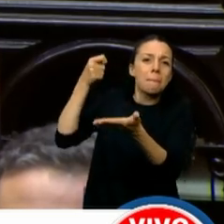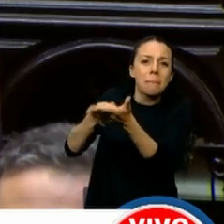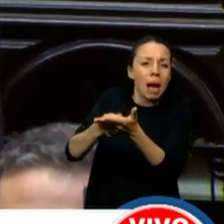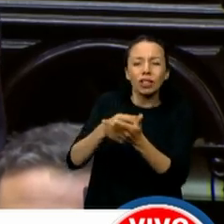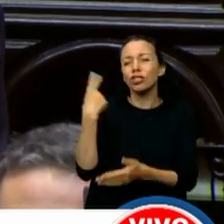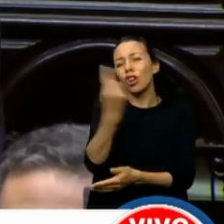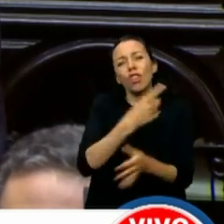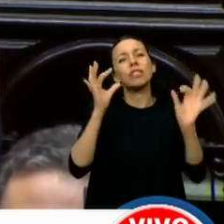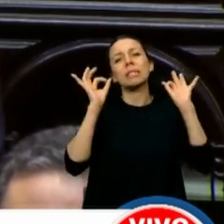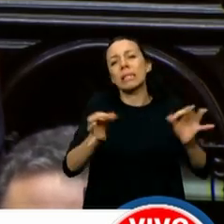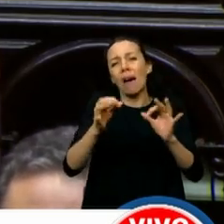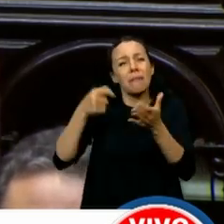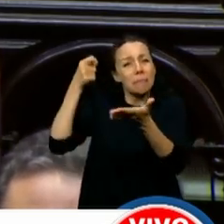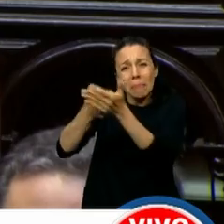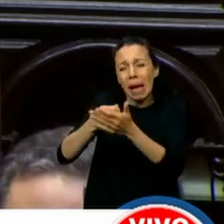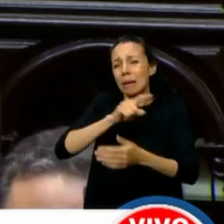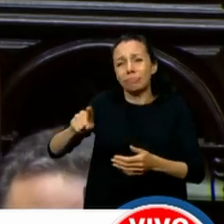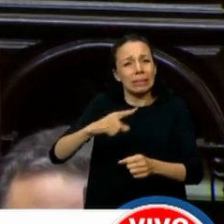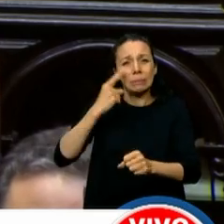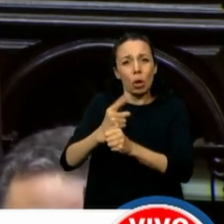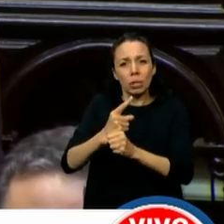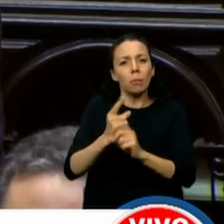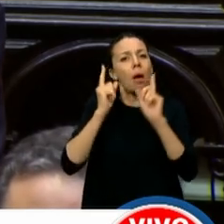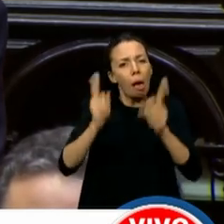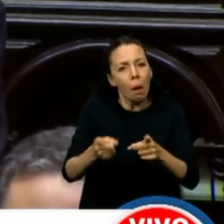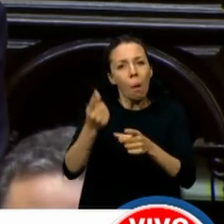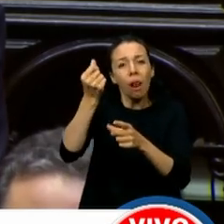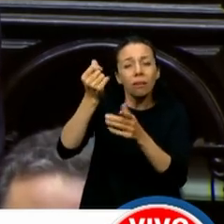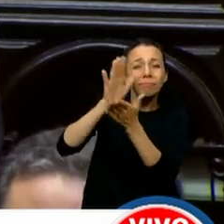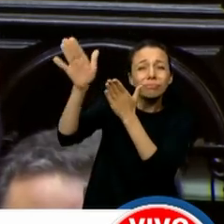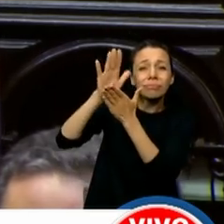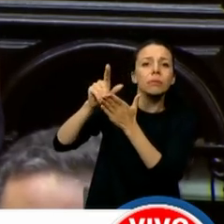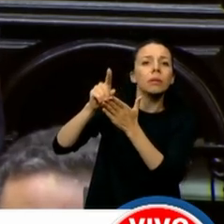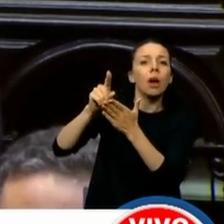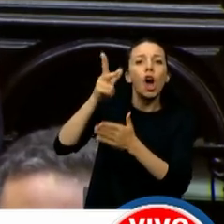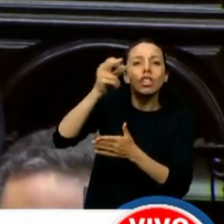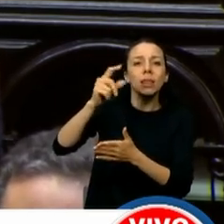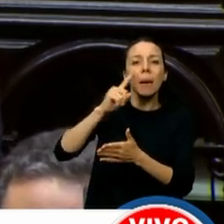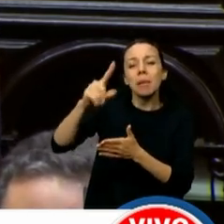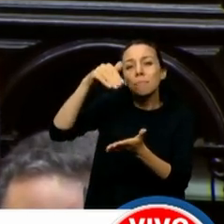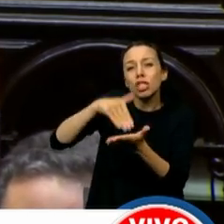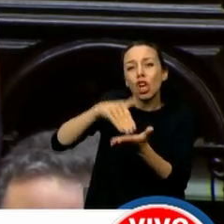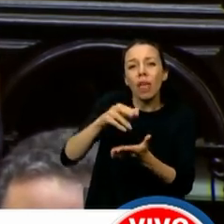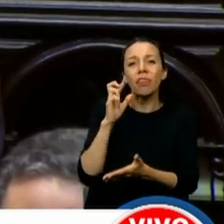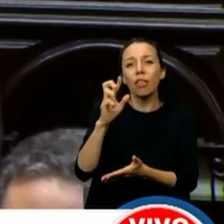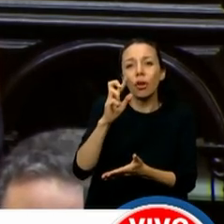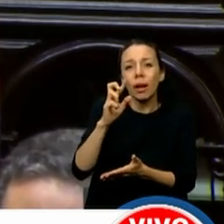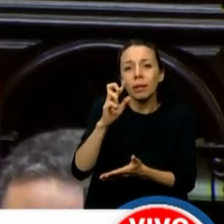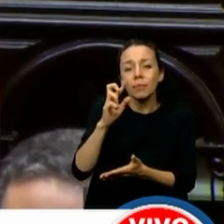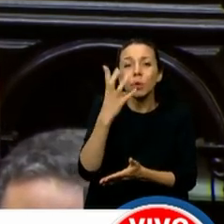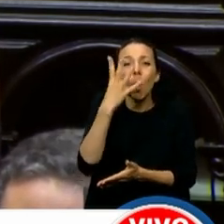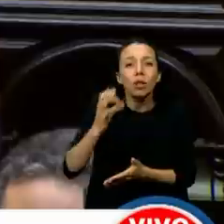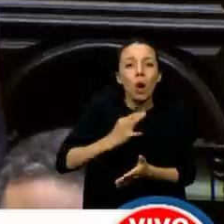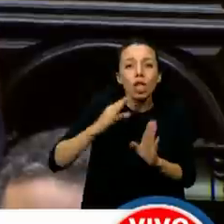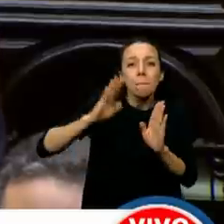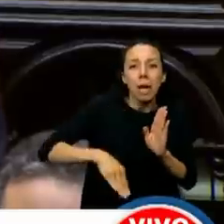pero que además nos llevaron a una fuga de capitales a 80.000 millones de dólares en menos de 4